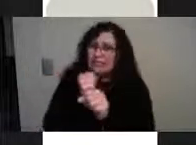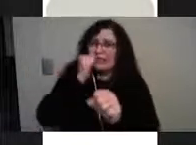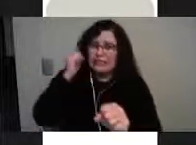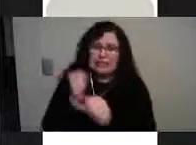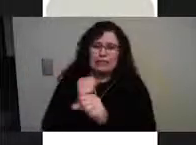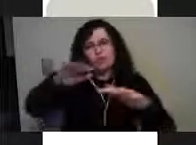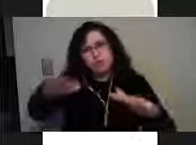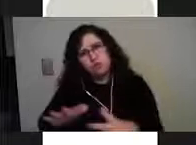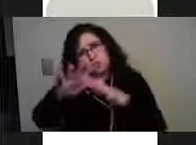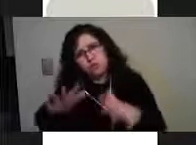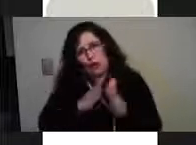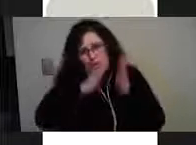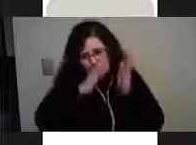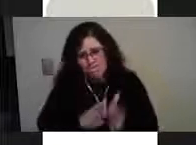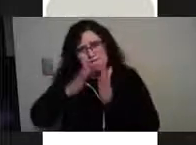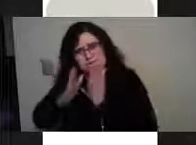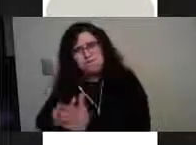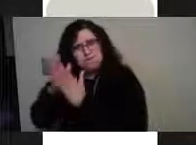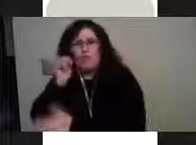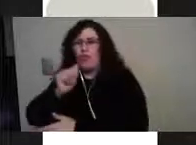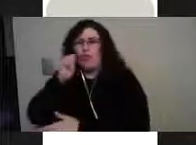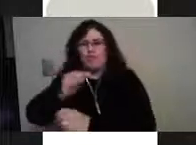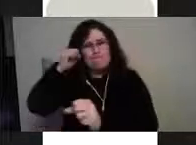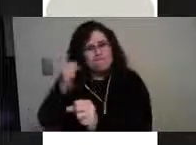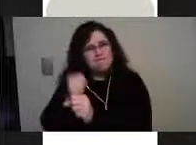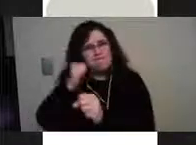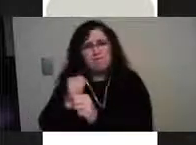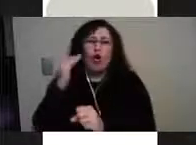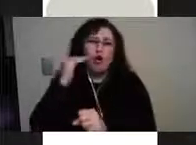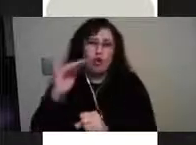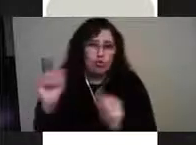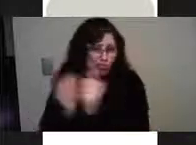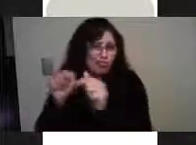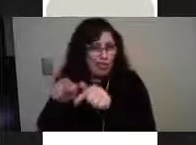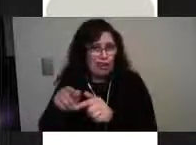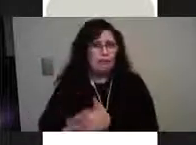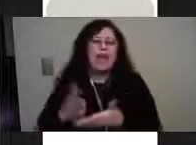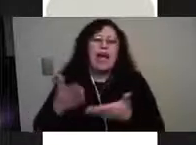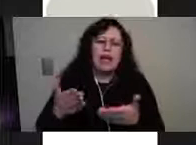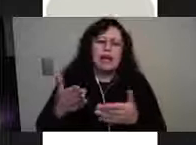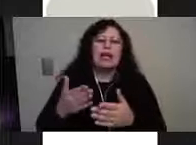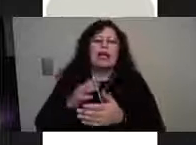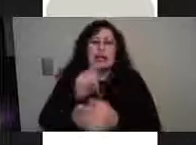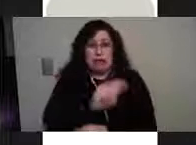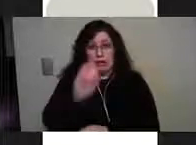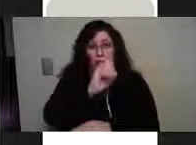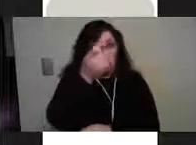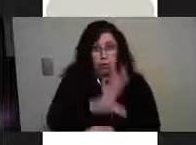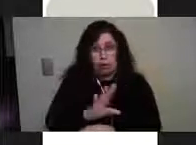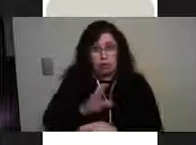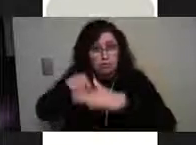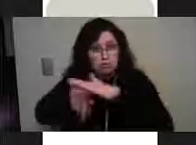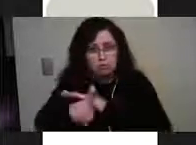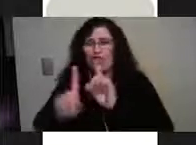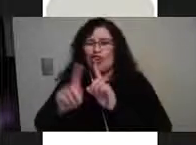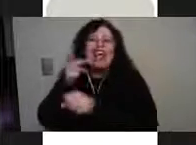bastante metodicidad, un trabajo diario, ¿ya? Que no tan solo requiere intervención de terapia ocupacional, sino que además de